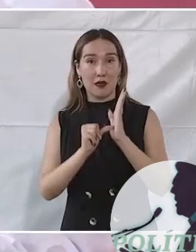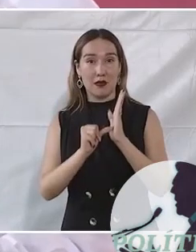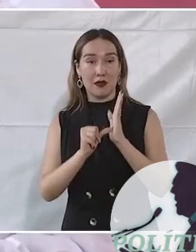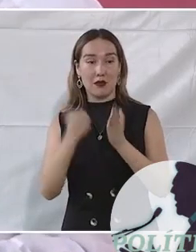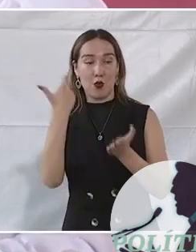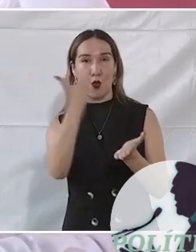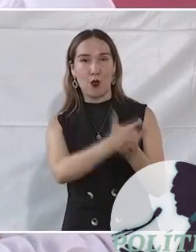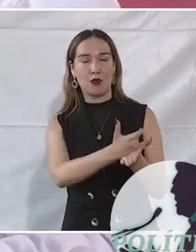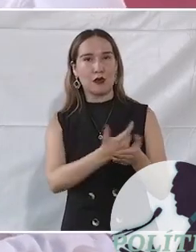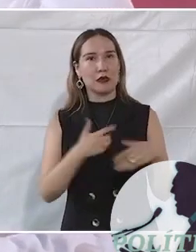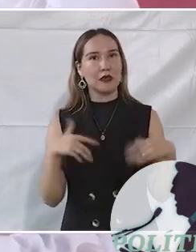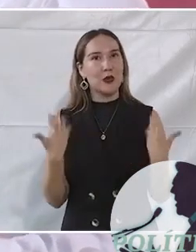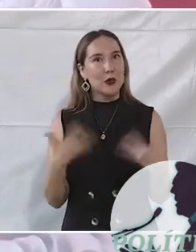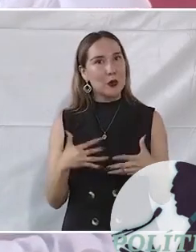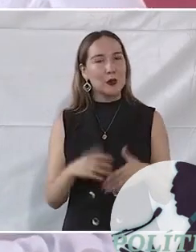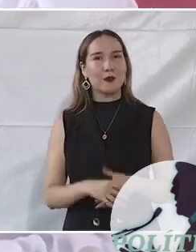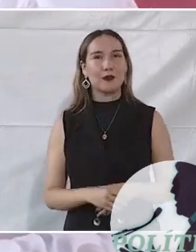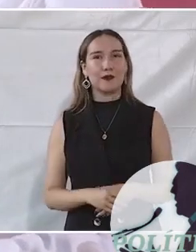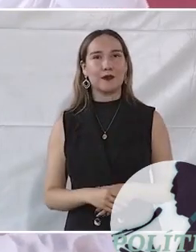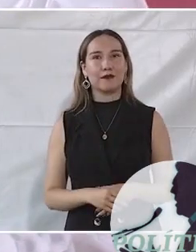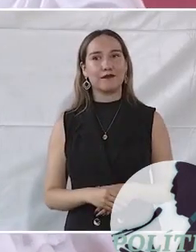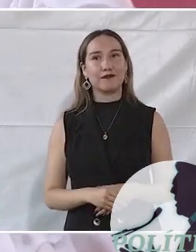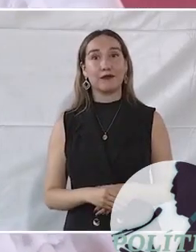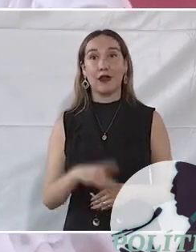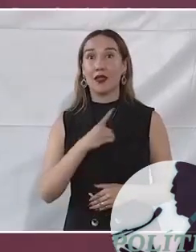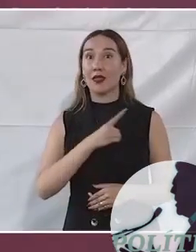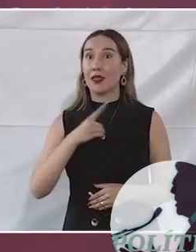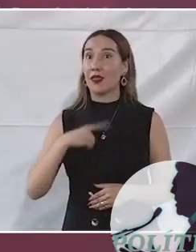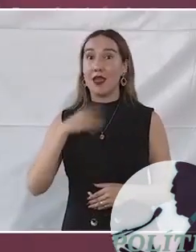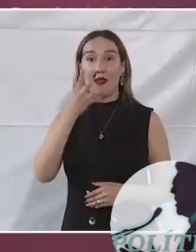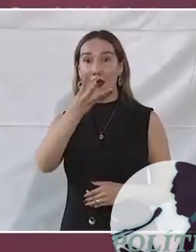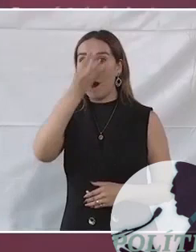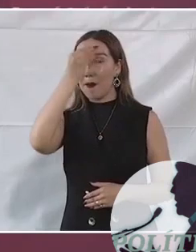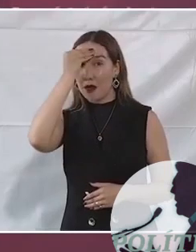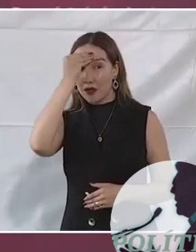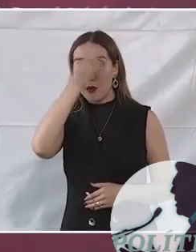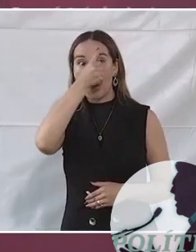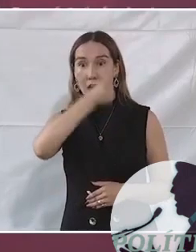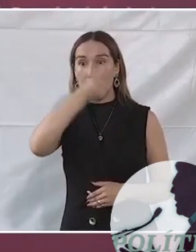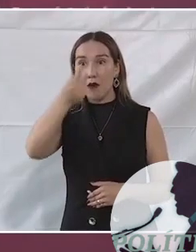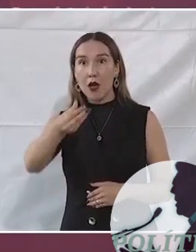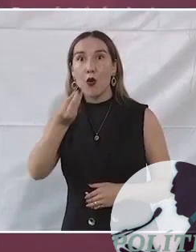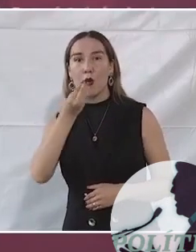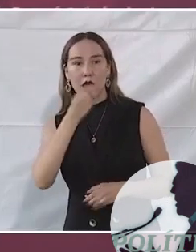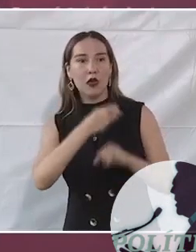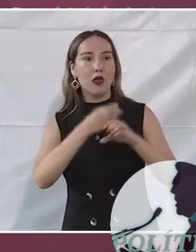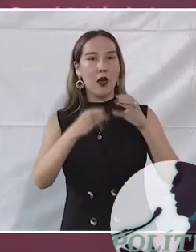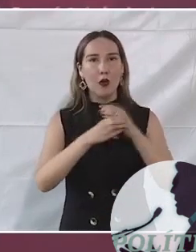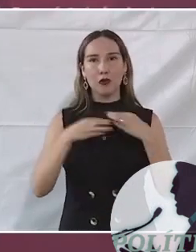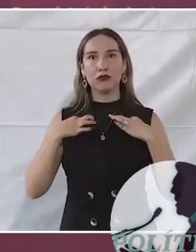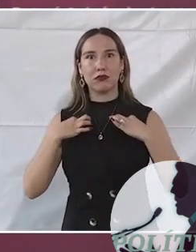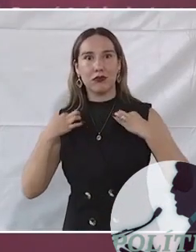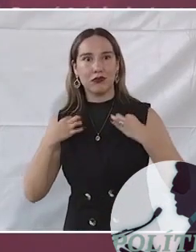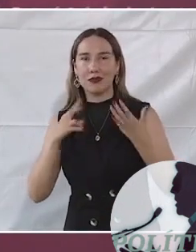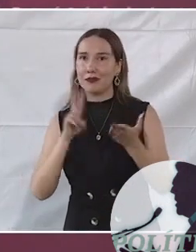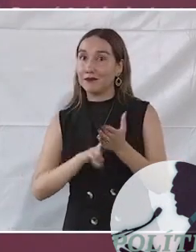Y decía el señor, porque tienen que aprender a que todo cuesta. Pues sí, esa es una manera